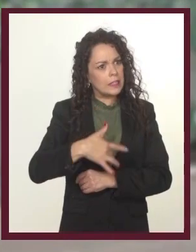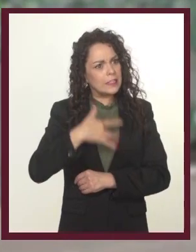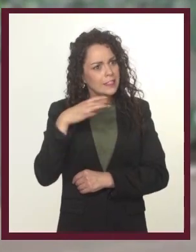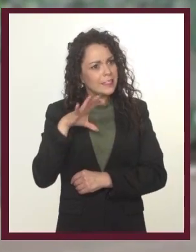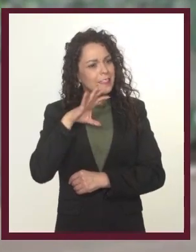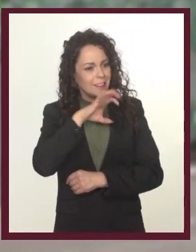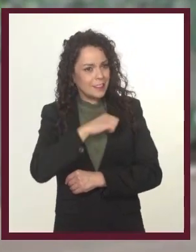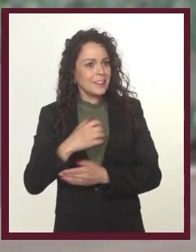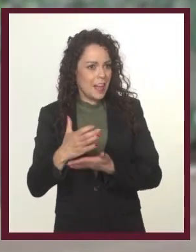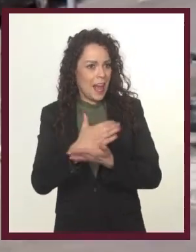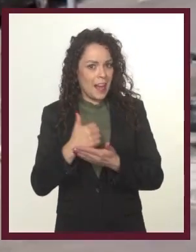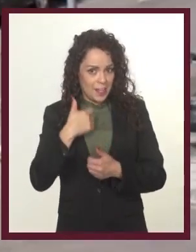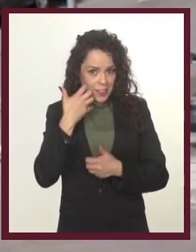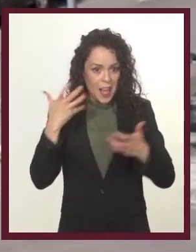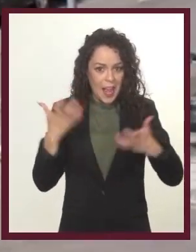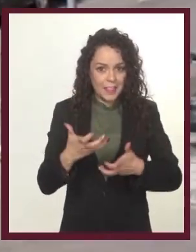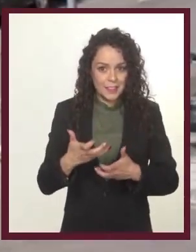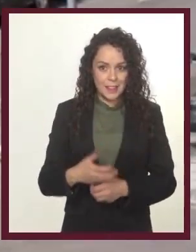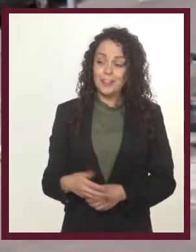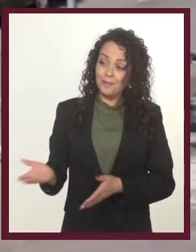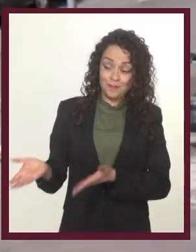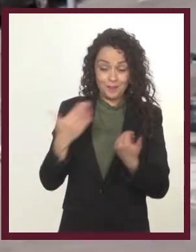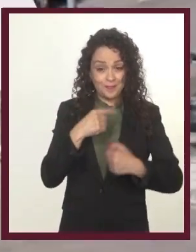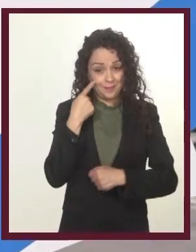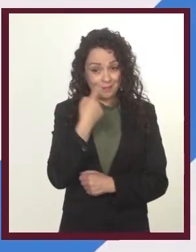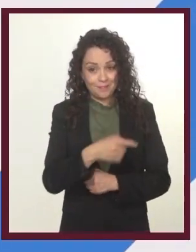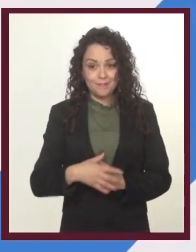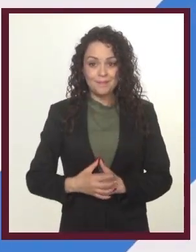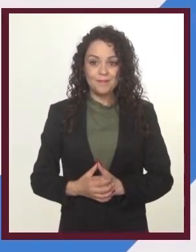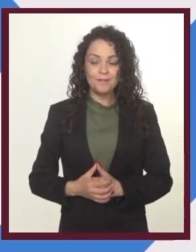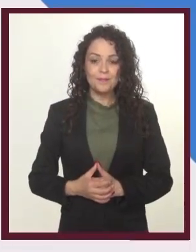hacer algo así. ¿Podrías hacerlo?